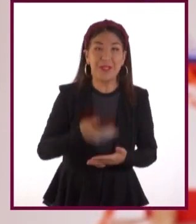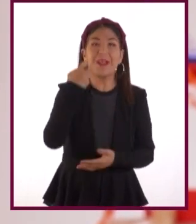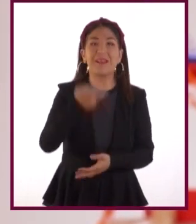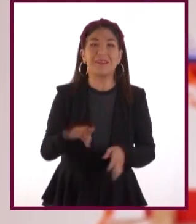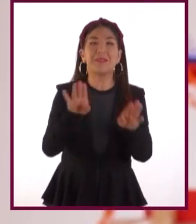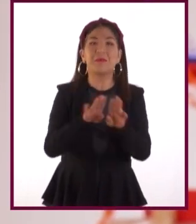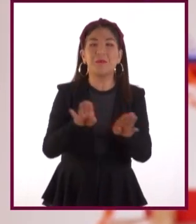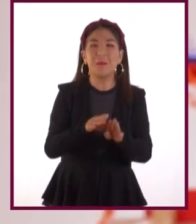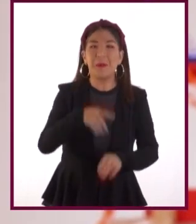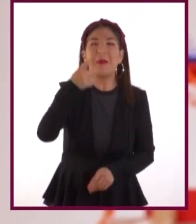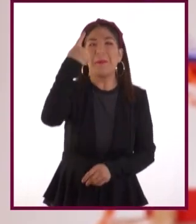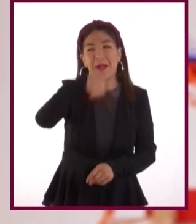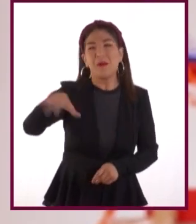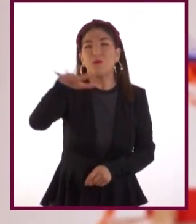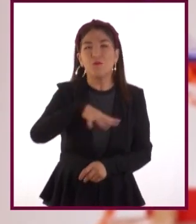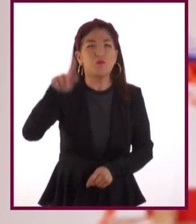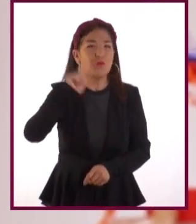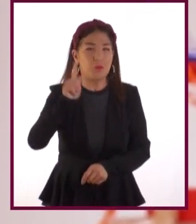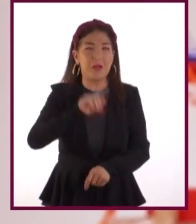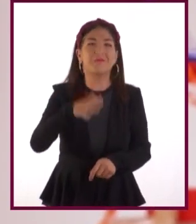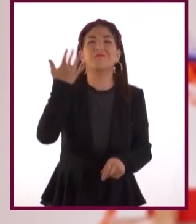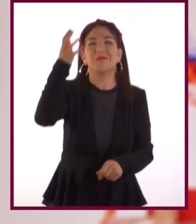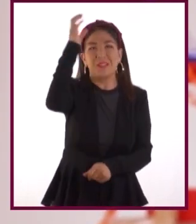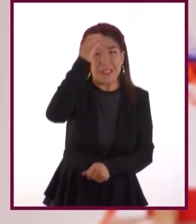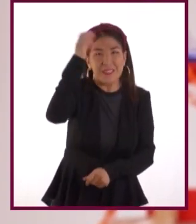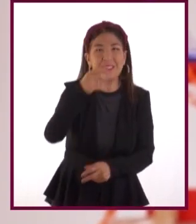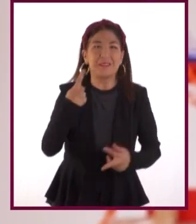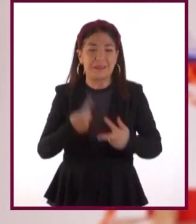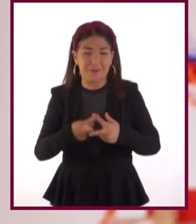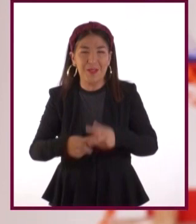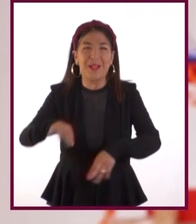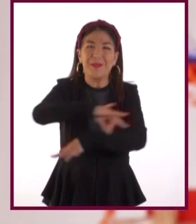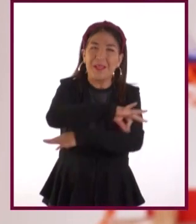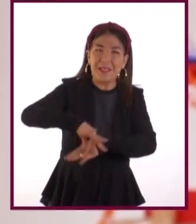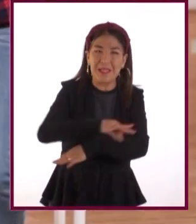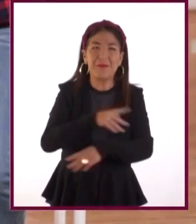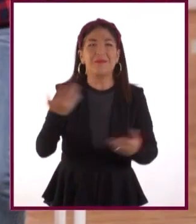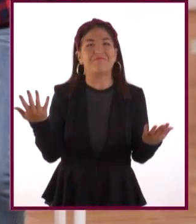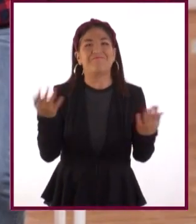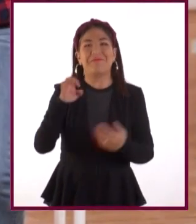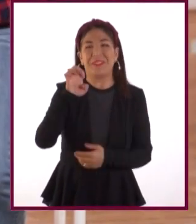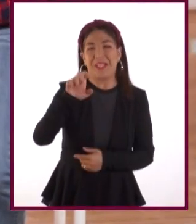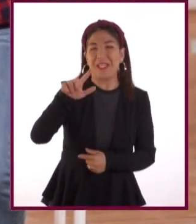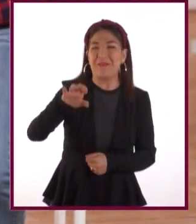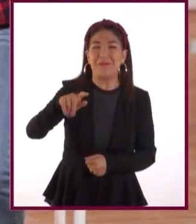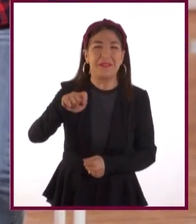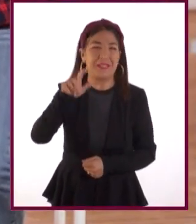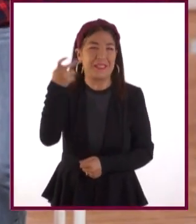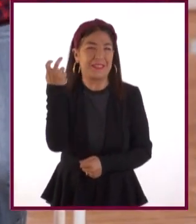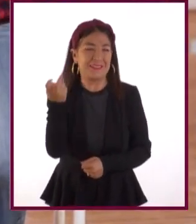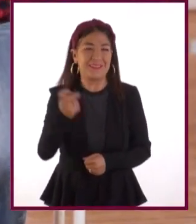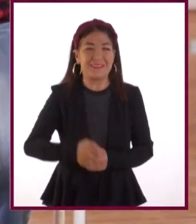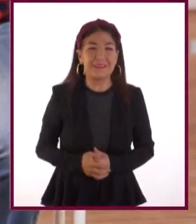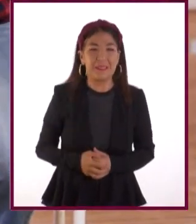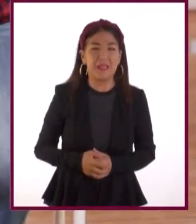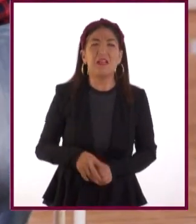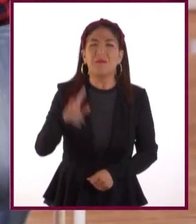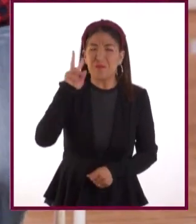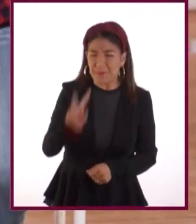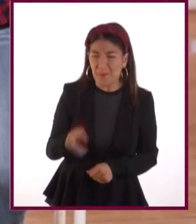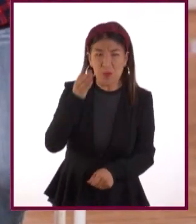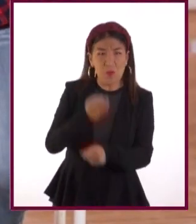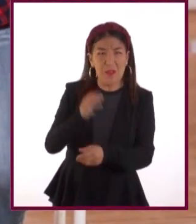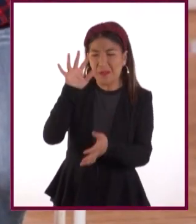mujeres en ciencia, tecnología, ingeniería y, claro, matemáticas. Sí, elemental, Ibar,